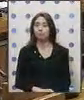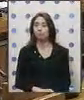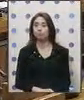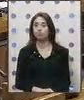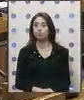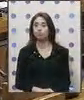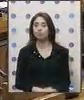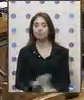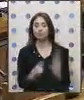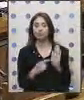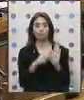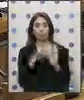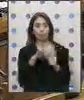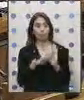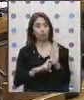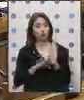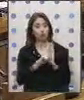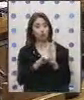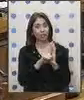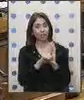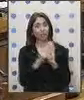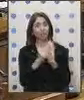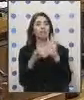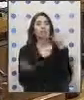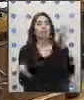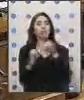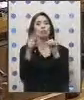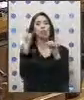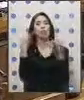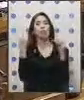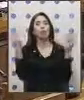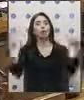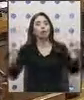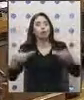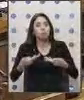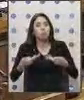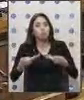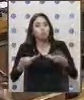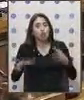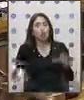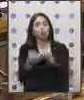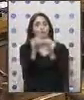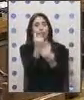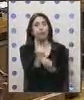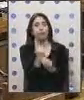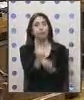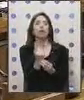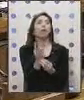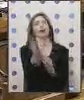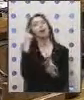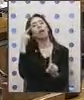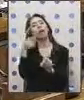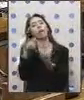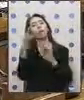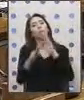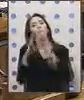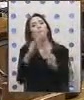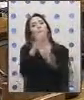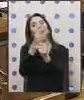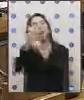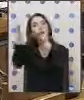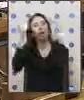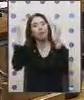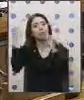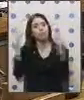Este proyecto de ley, que resume dos mociones, avanza en una línea fundamental de proteger a los adultos